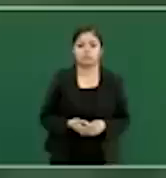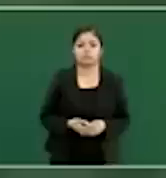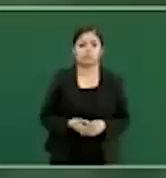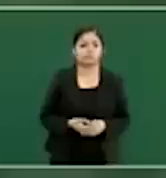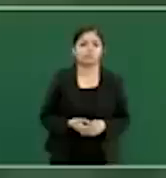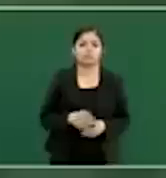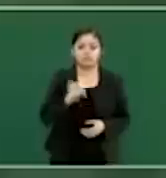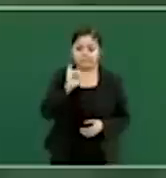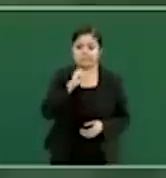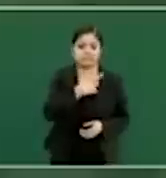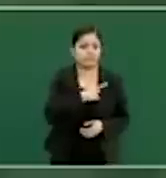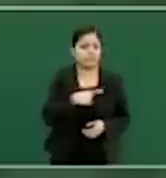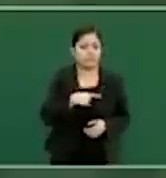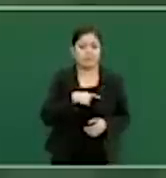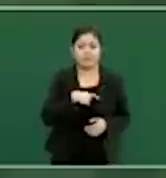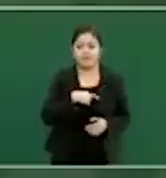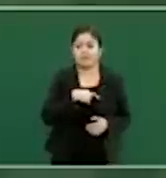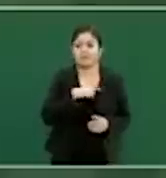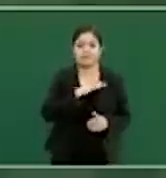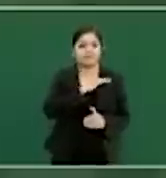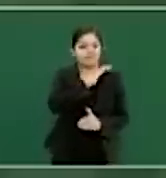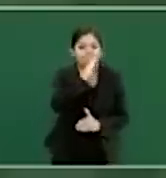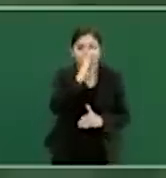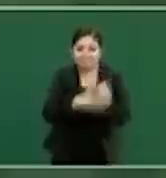Terminar el metro